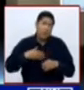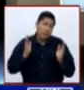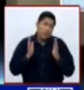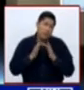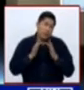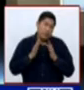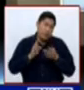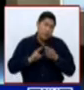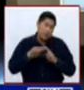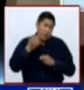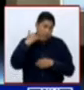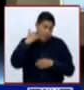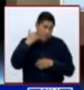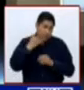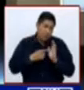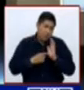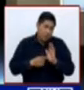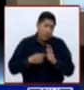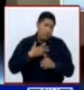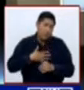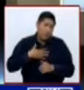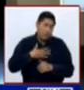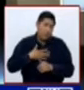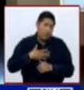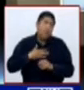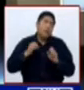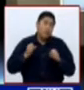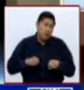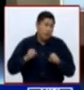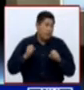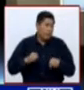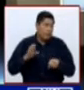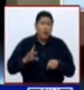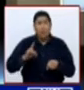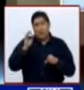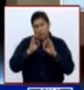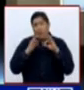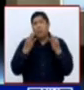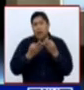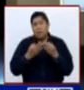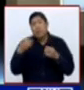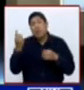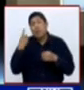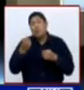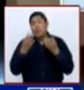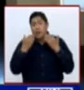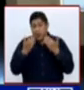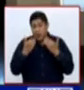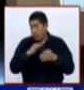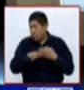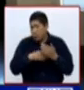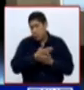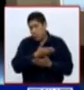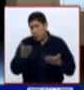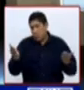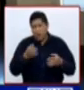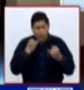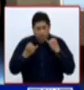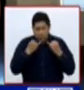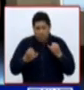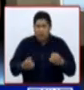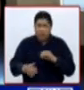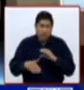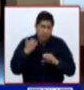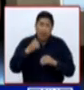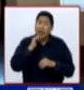comuníquense con ese número que hemos mostrado a pie de pantalla para que pueda encontrar a sus familiares. Como siempre, agradecemos a todos ustedes por la información que